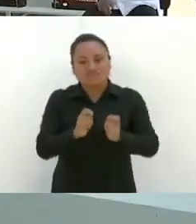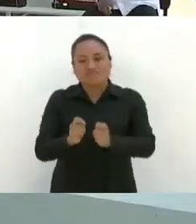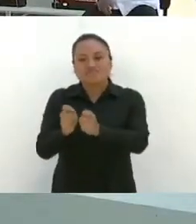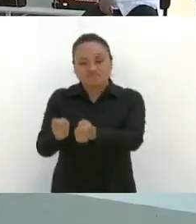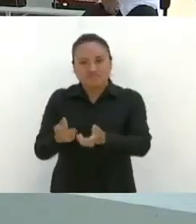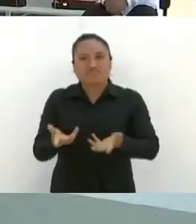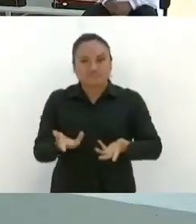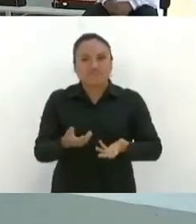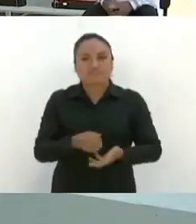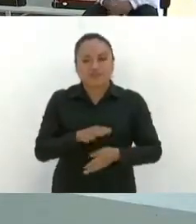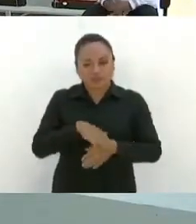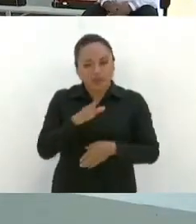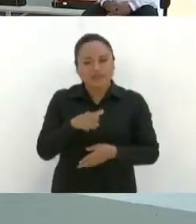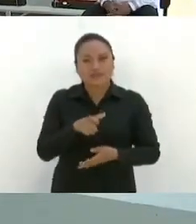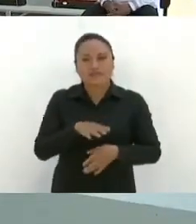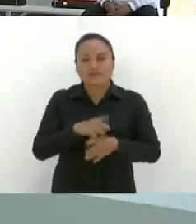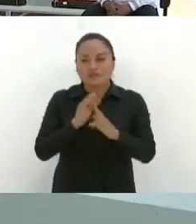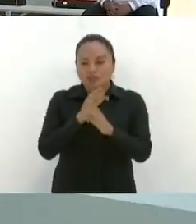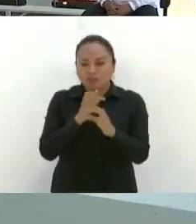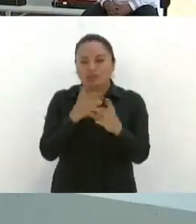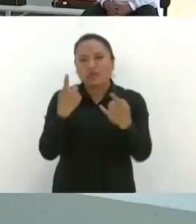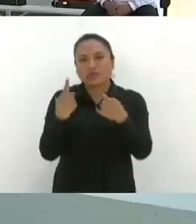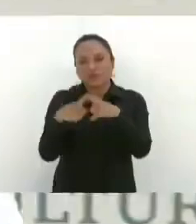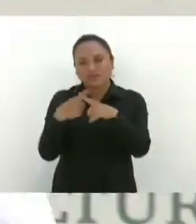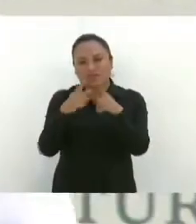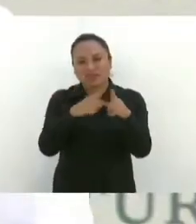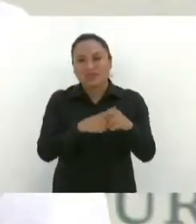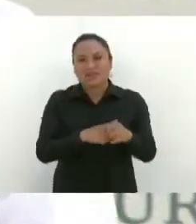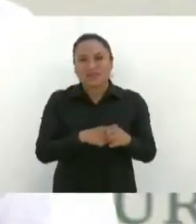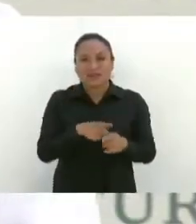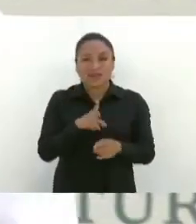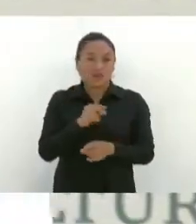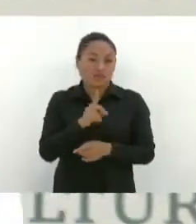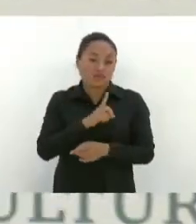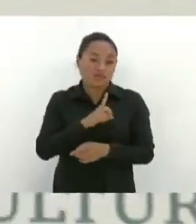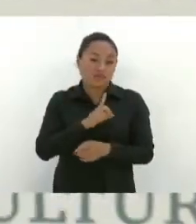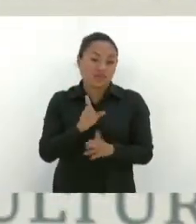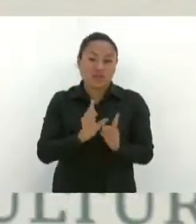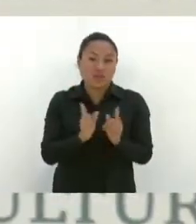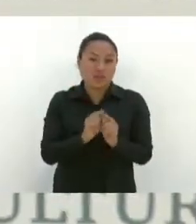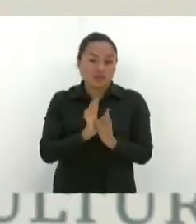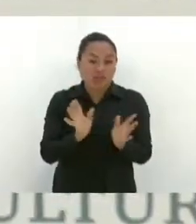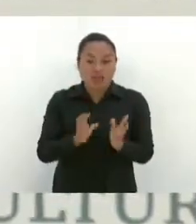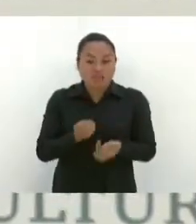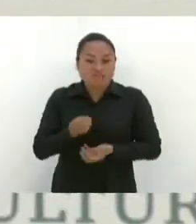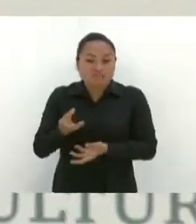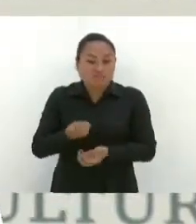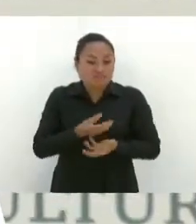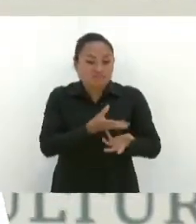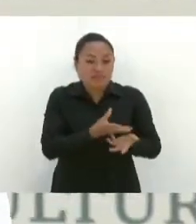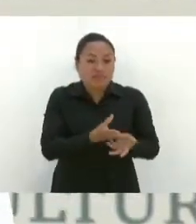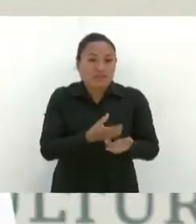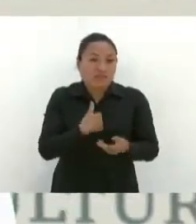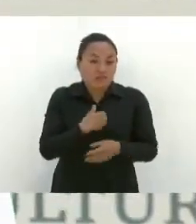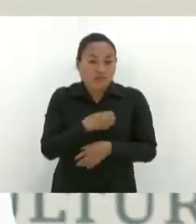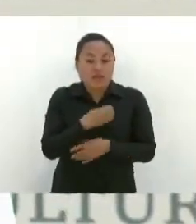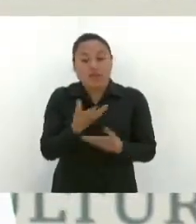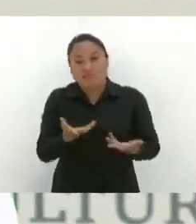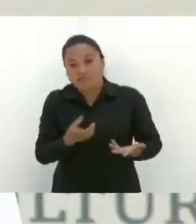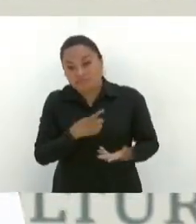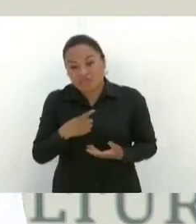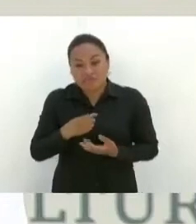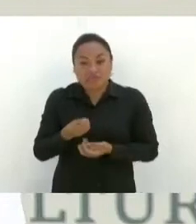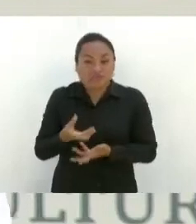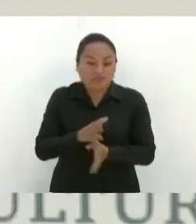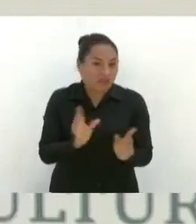Más instrumentos No sólo es una Convicción Sino También